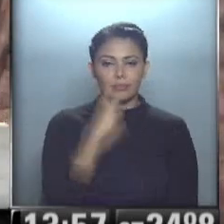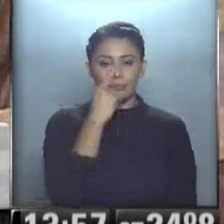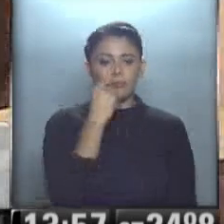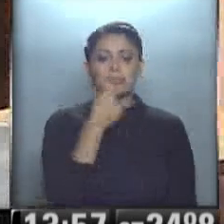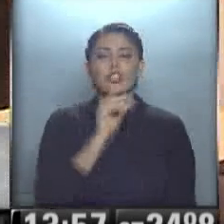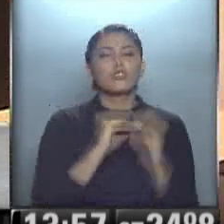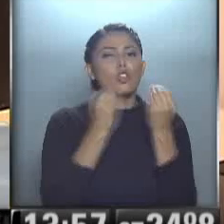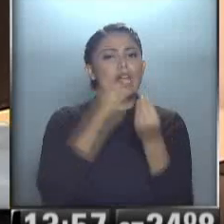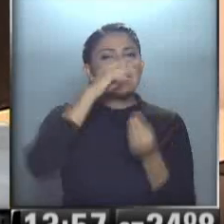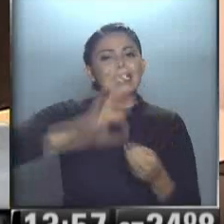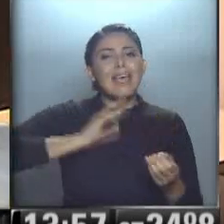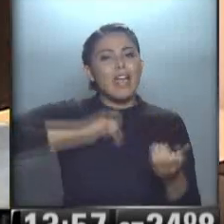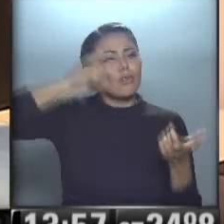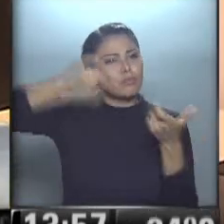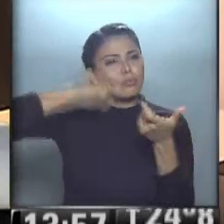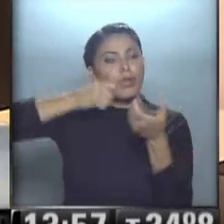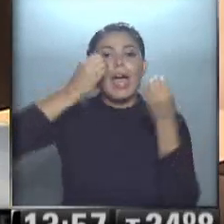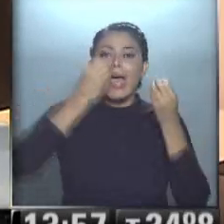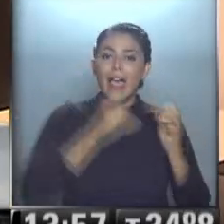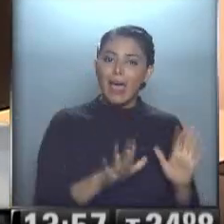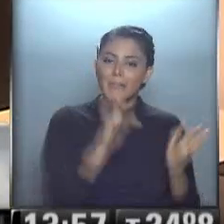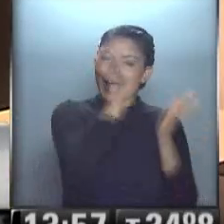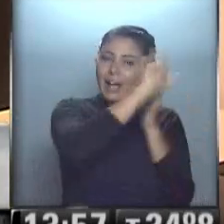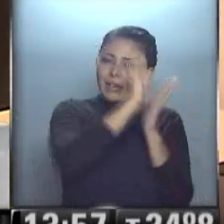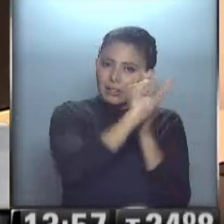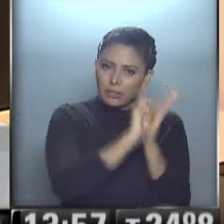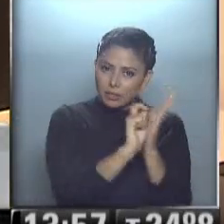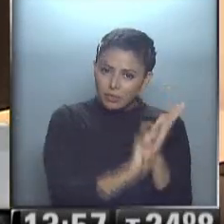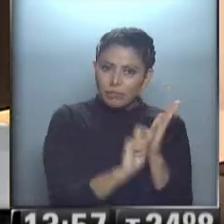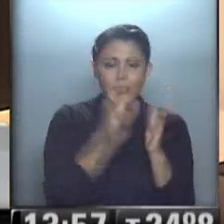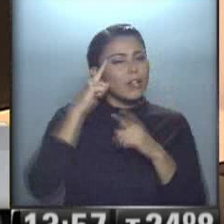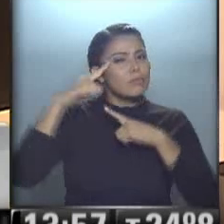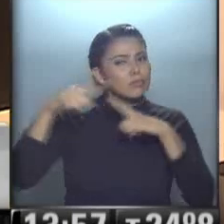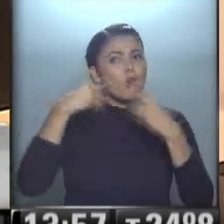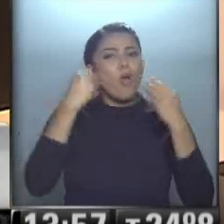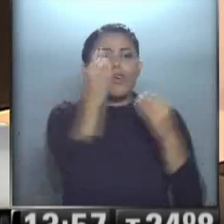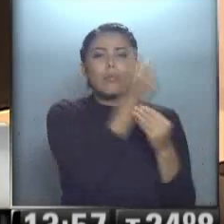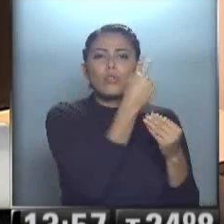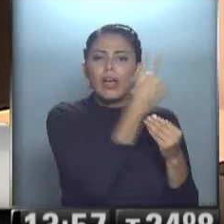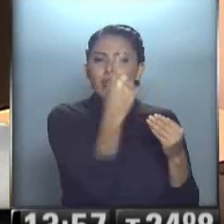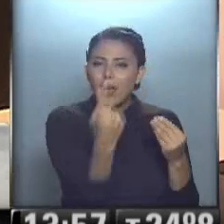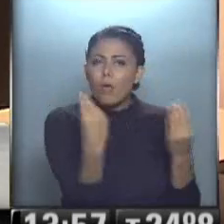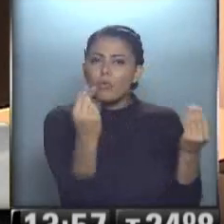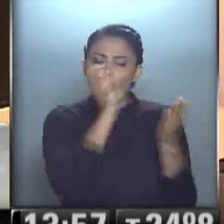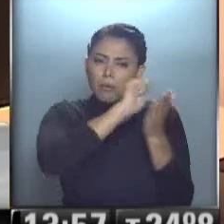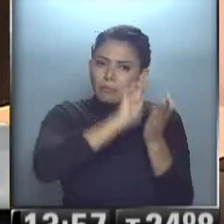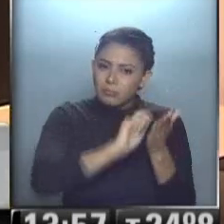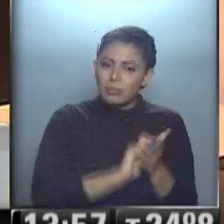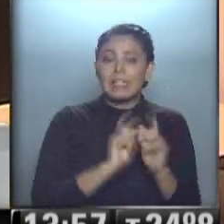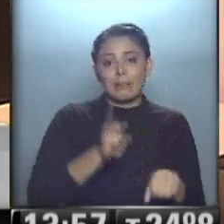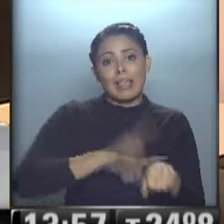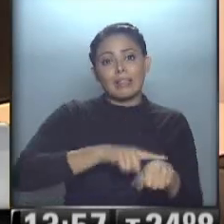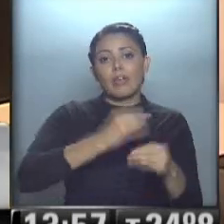casi 7 años. Desde que empezamos con el guión y a pergeniar los personajes, lleva un